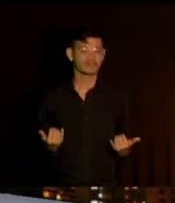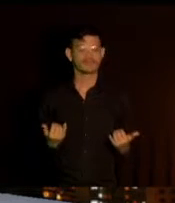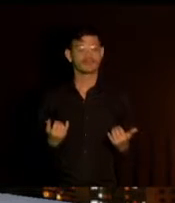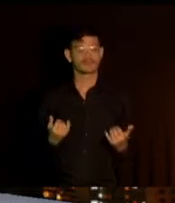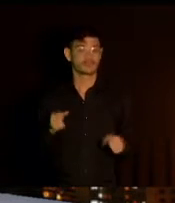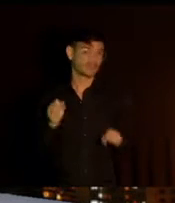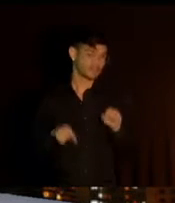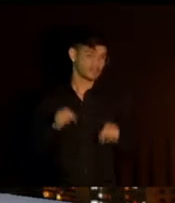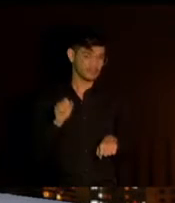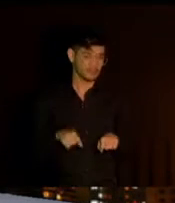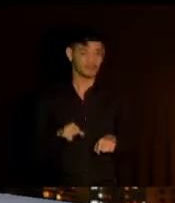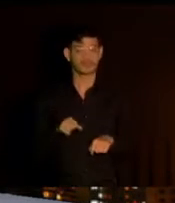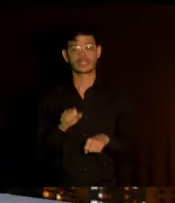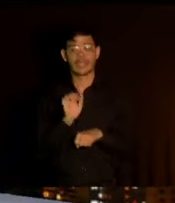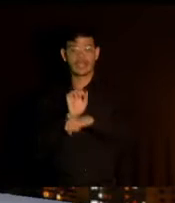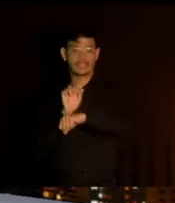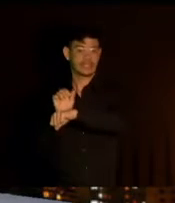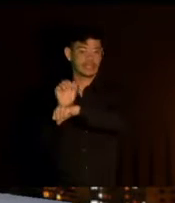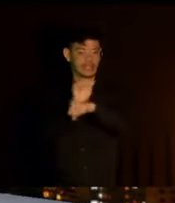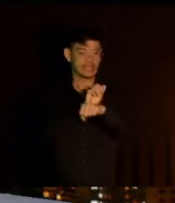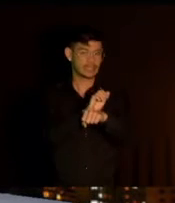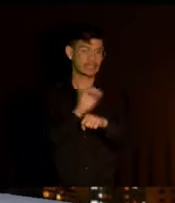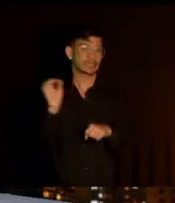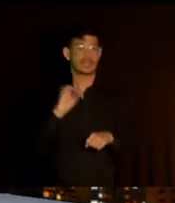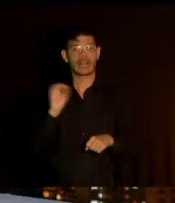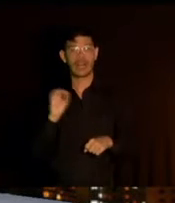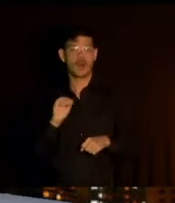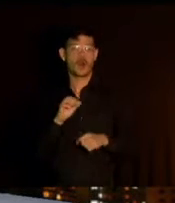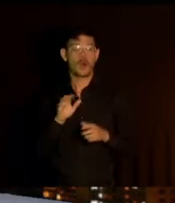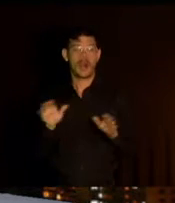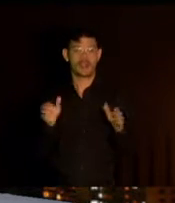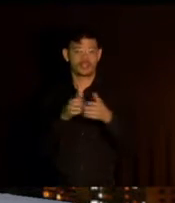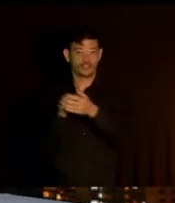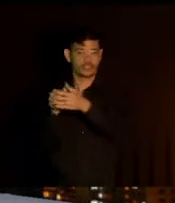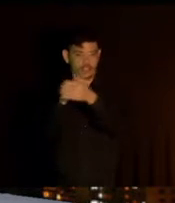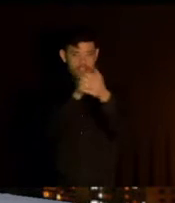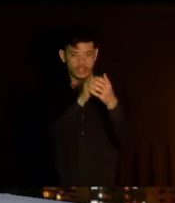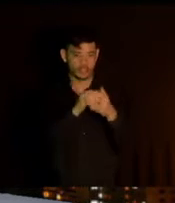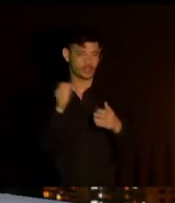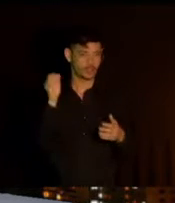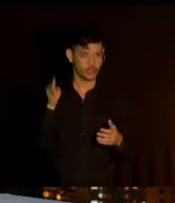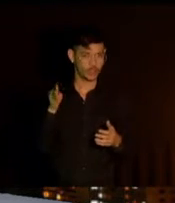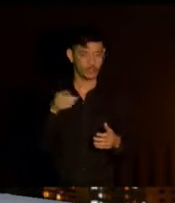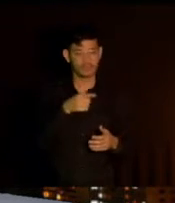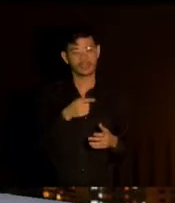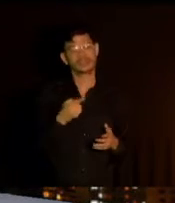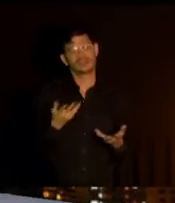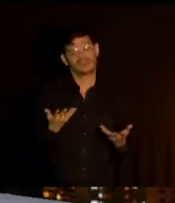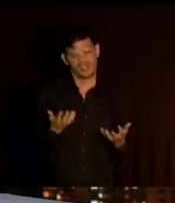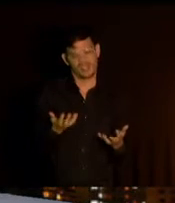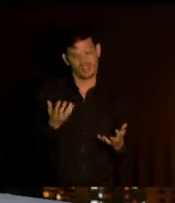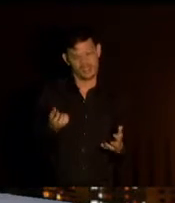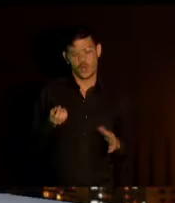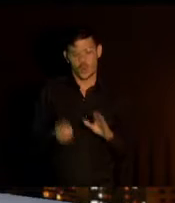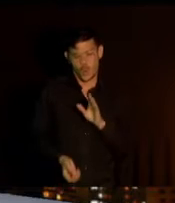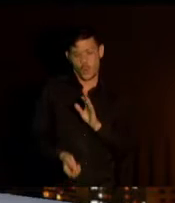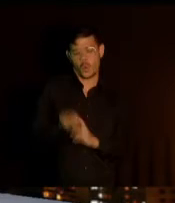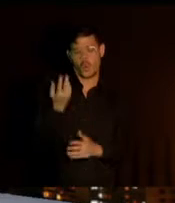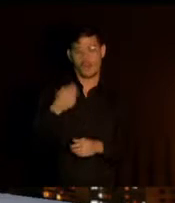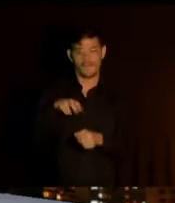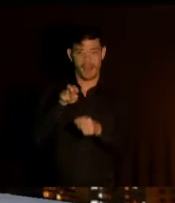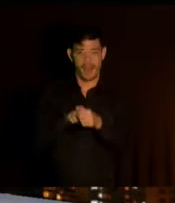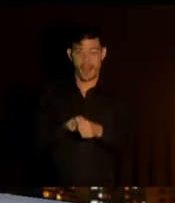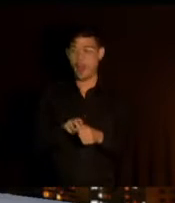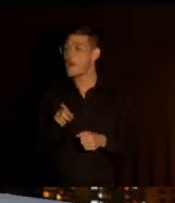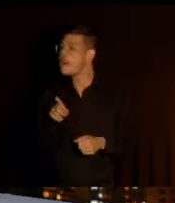algunas asociaciones o clubes que quieran organizar una nueva federación aparte de las que ya